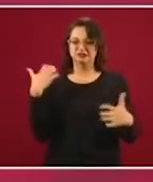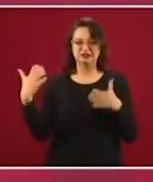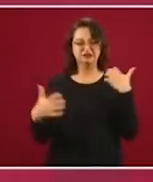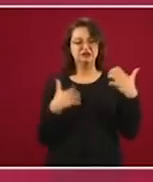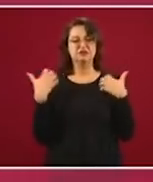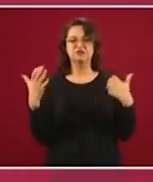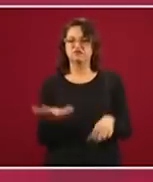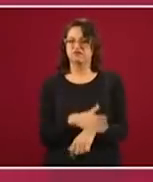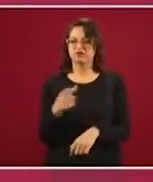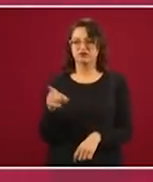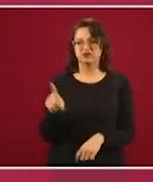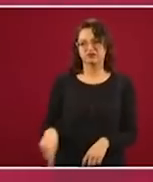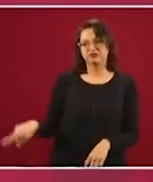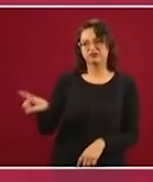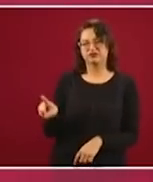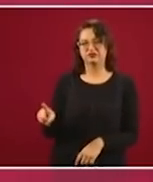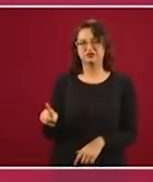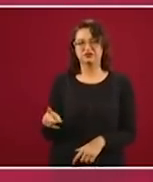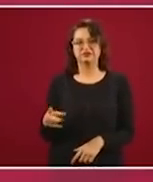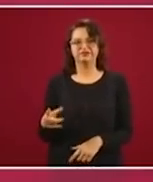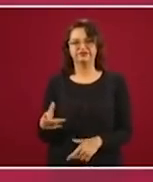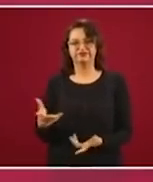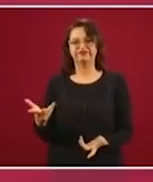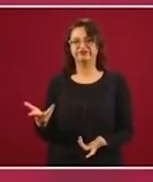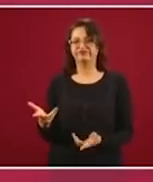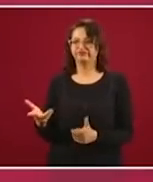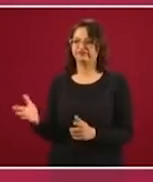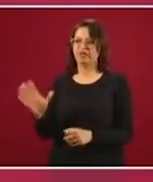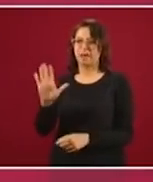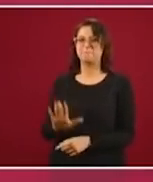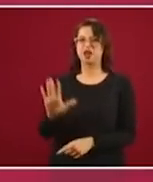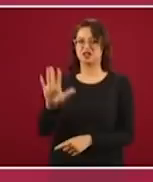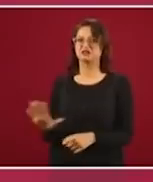sacudida, es una zarandeada.